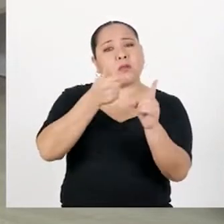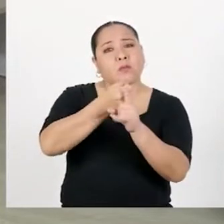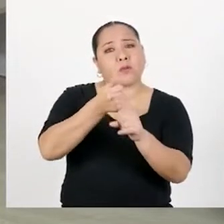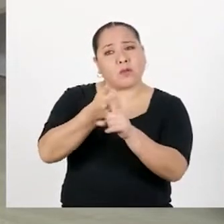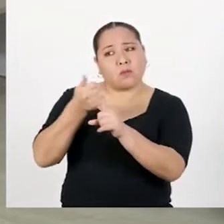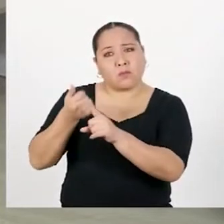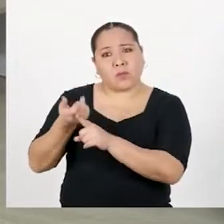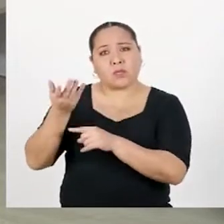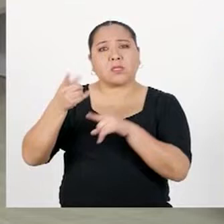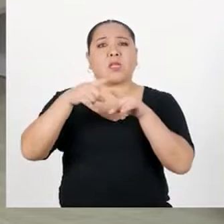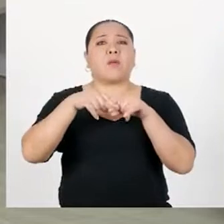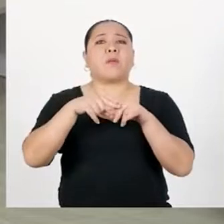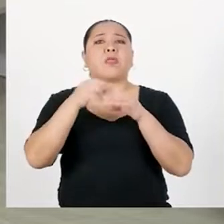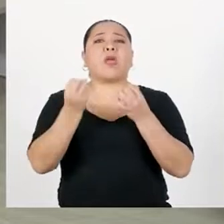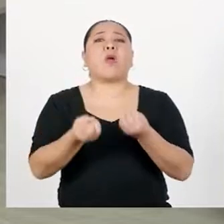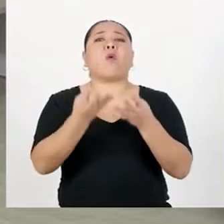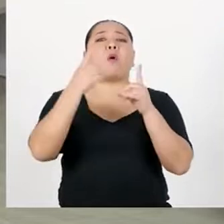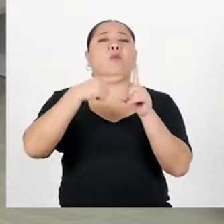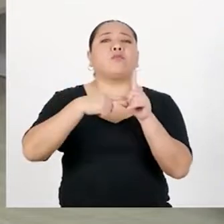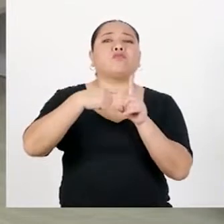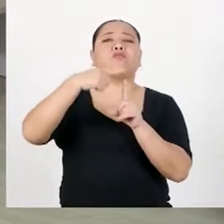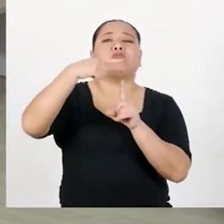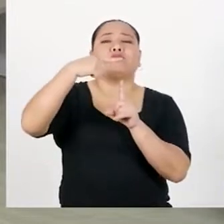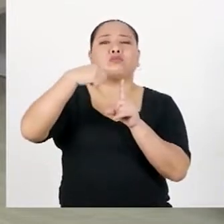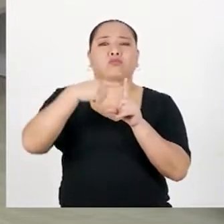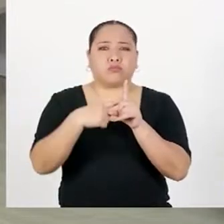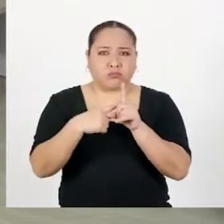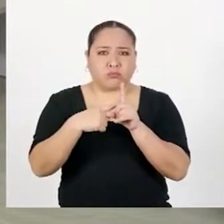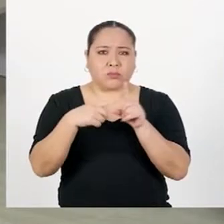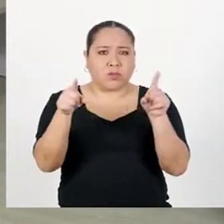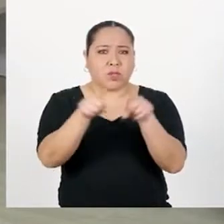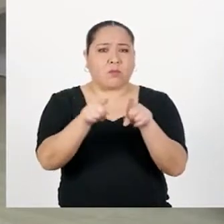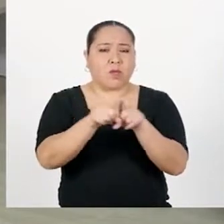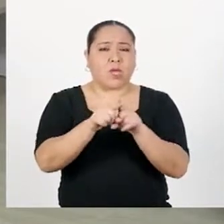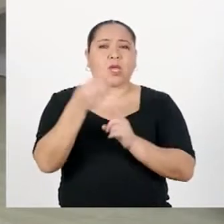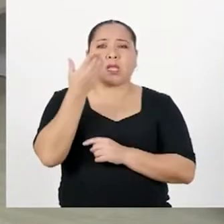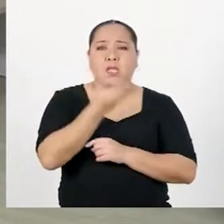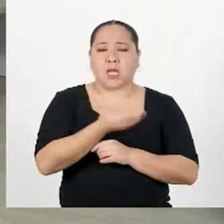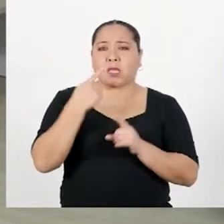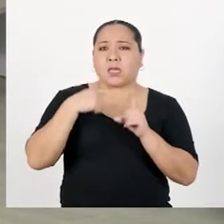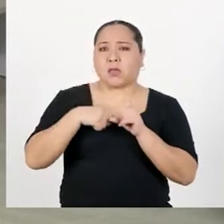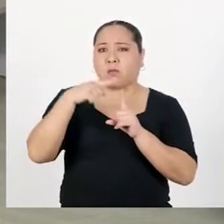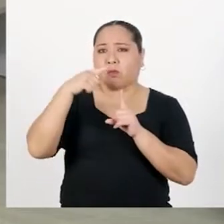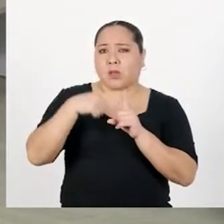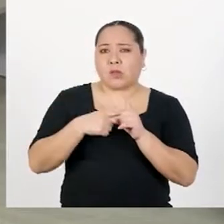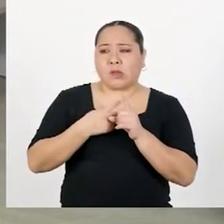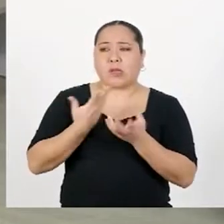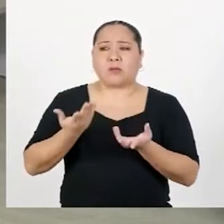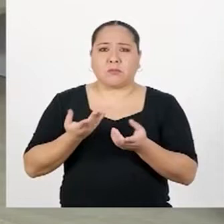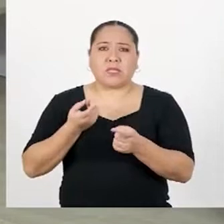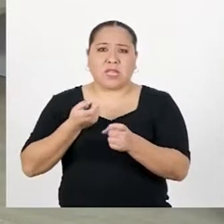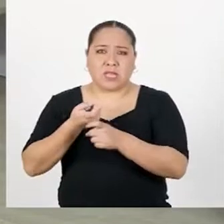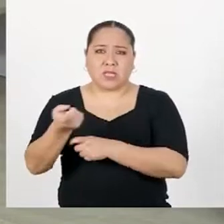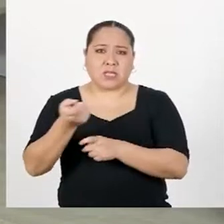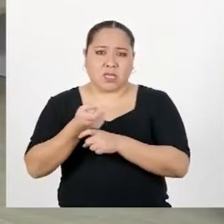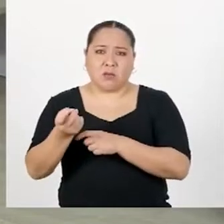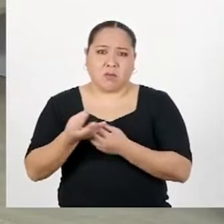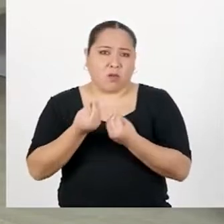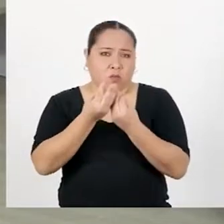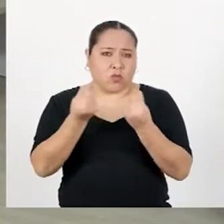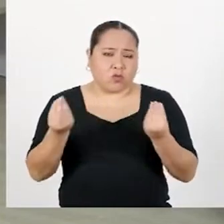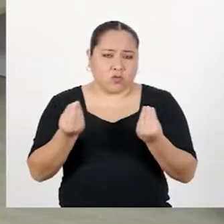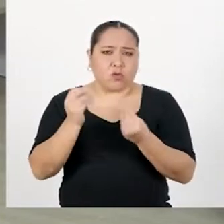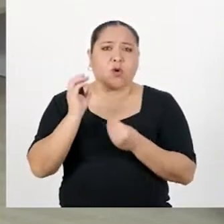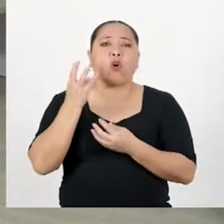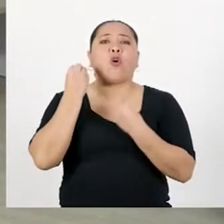materia dependen de la temperatura. Así, la temperatura puede afectar en gran